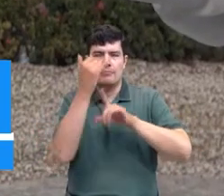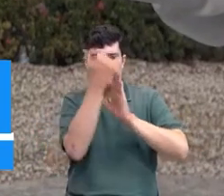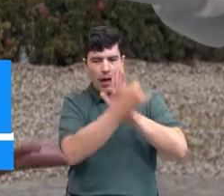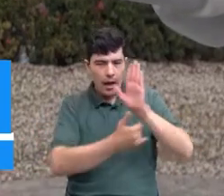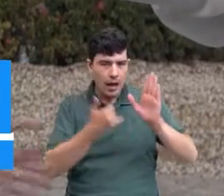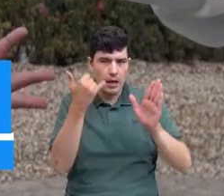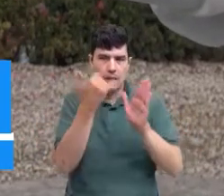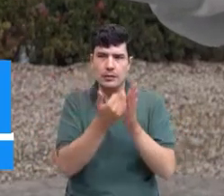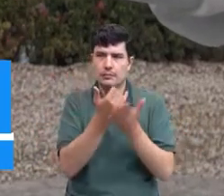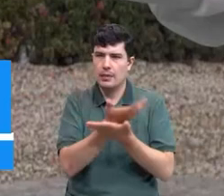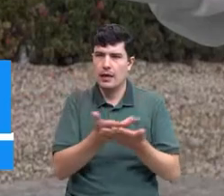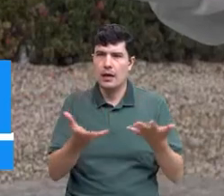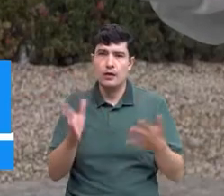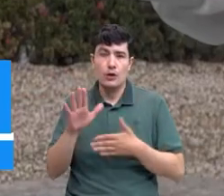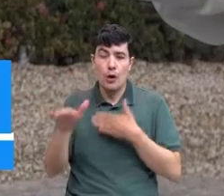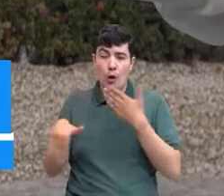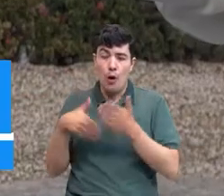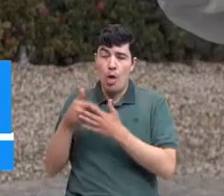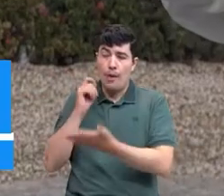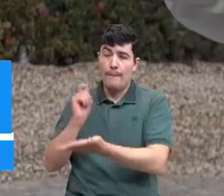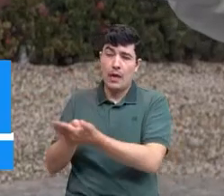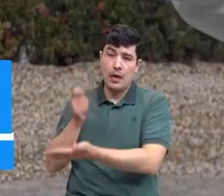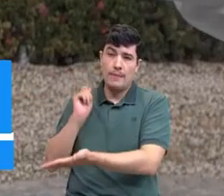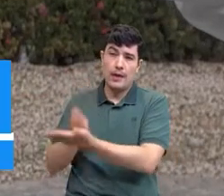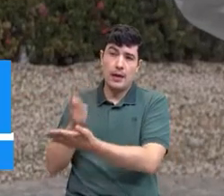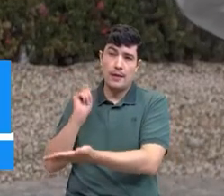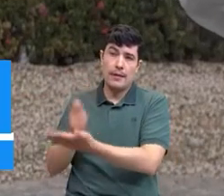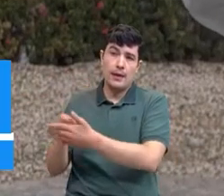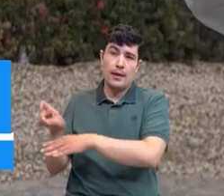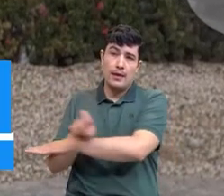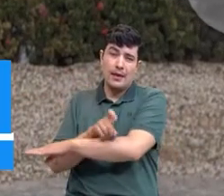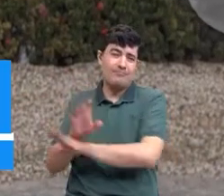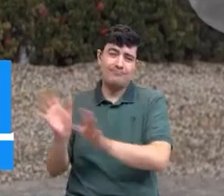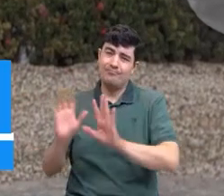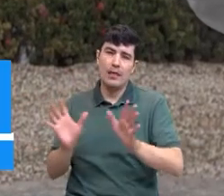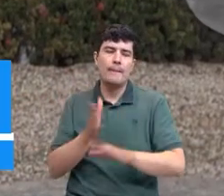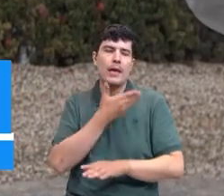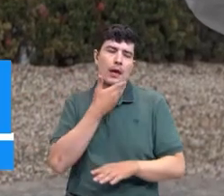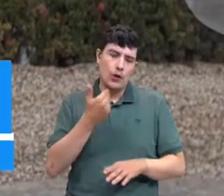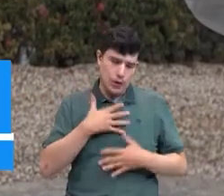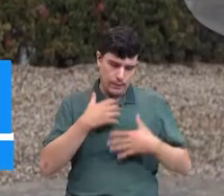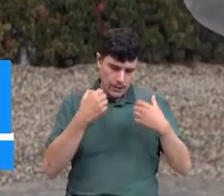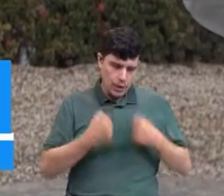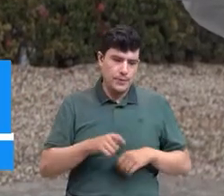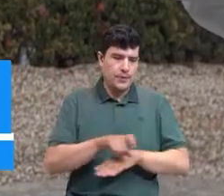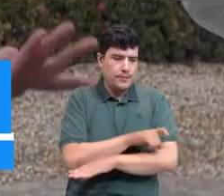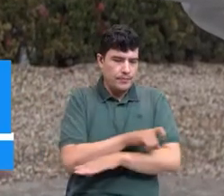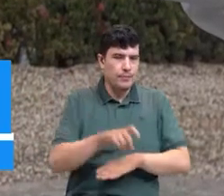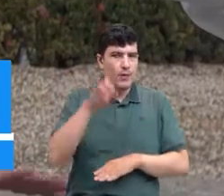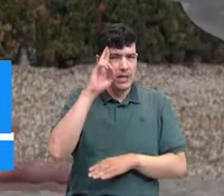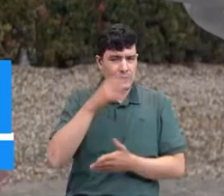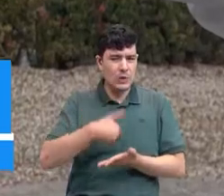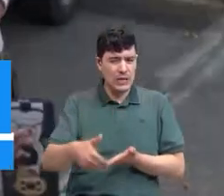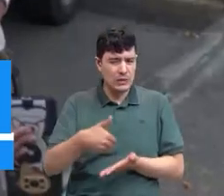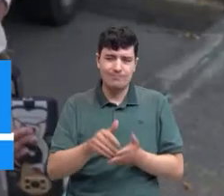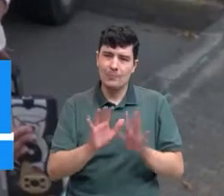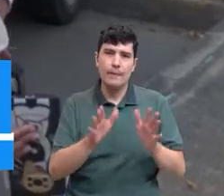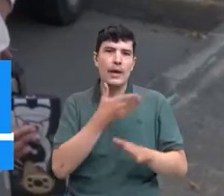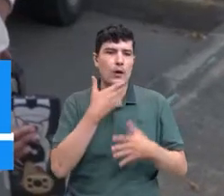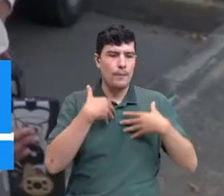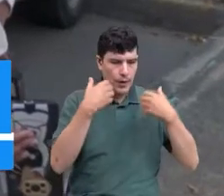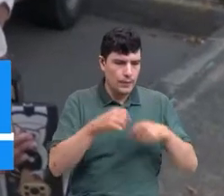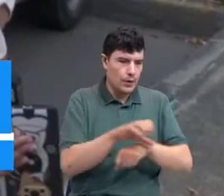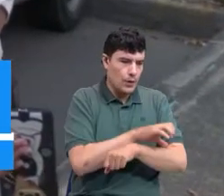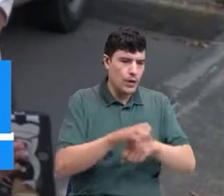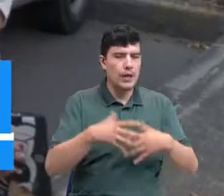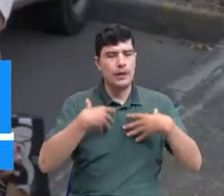pues todo es pagar, imprimir, entonces eso genera mucho gasto.